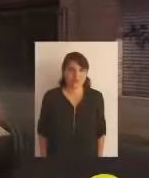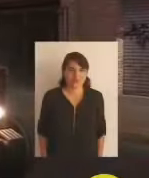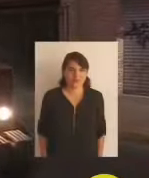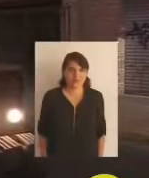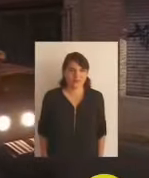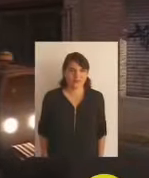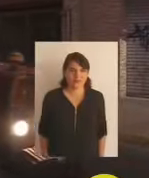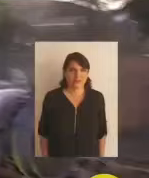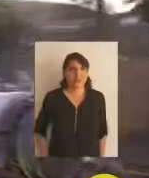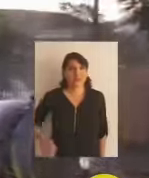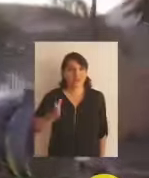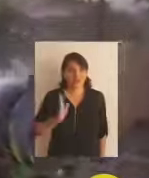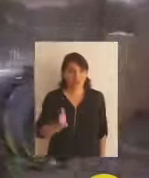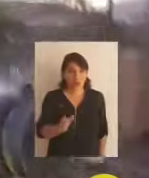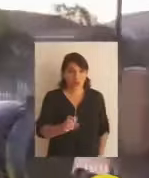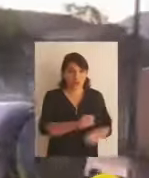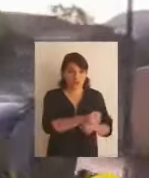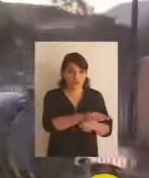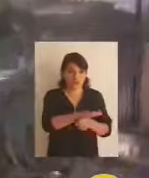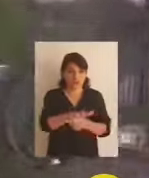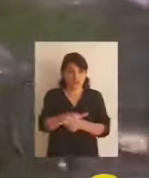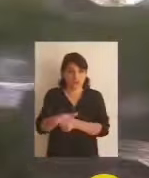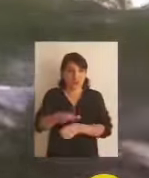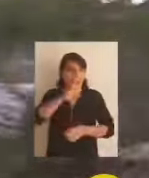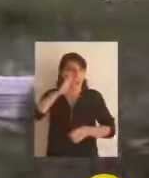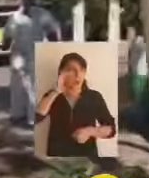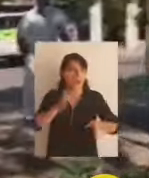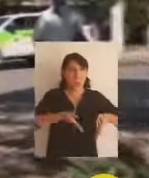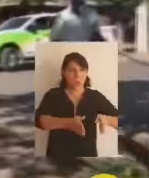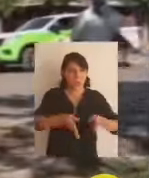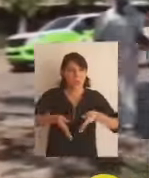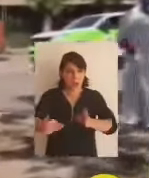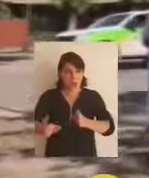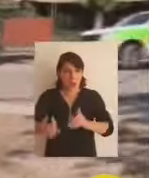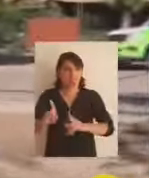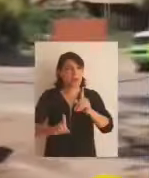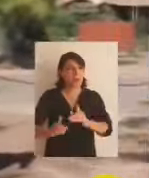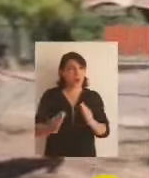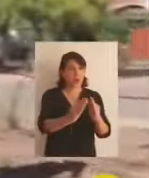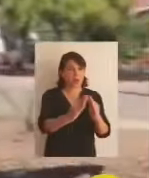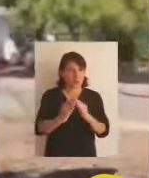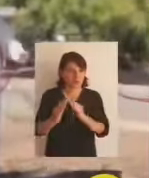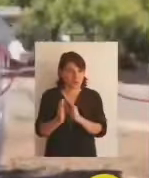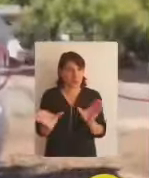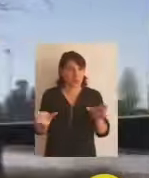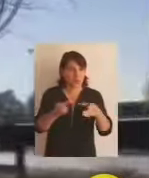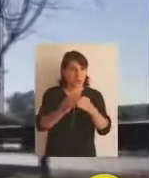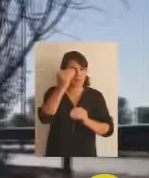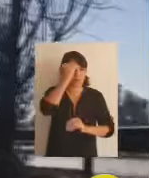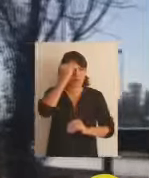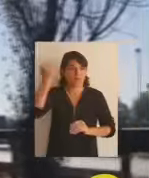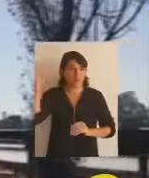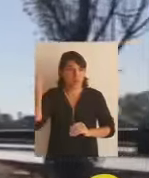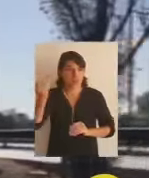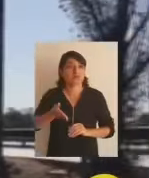Continúa higiene de veredas y calles en villas emblemáticas de la comuna. Villas Víctor Domingo Silva y